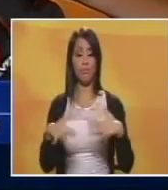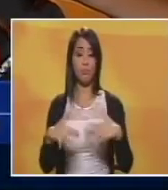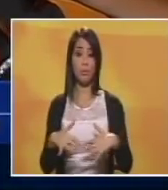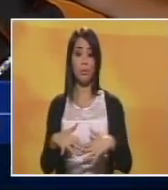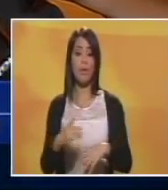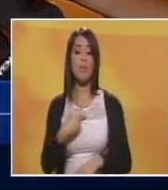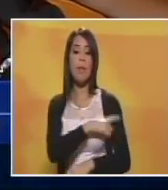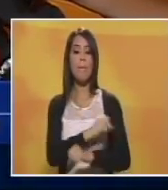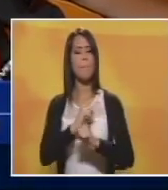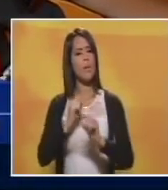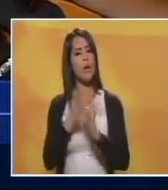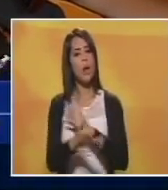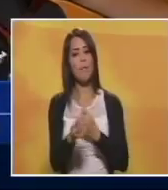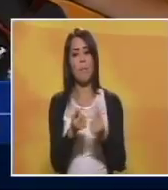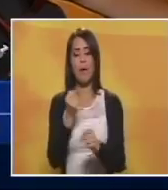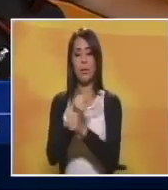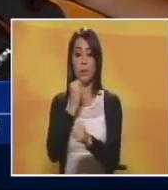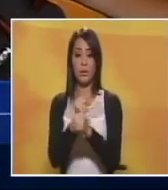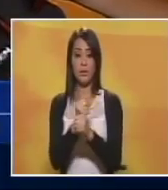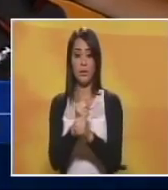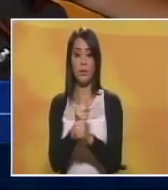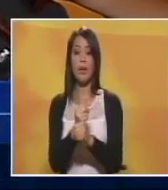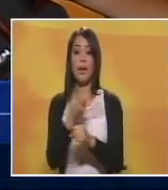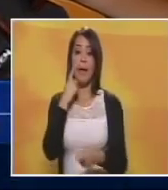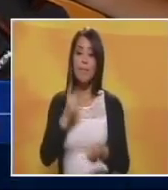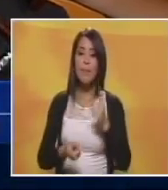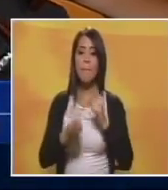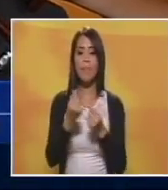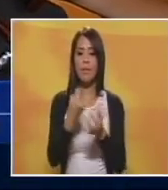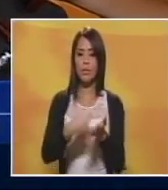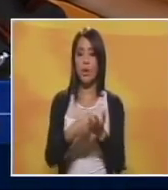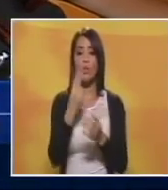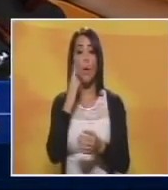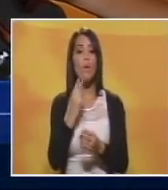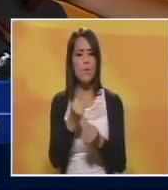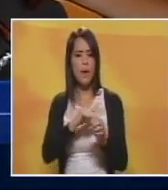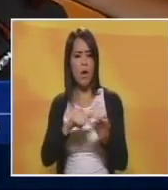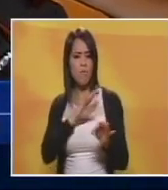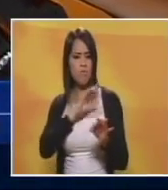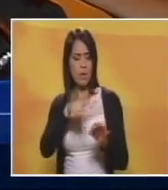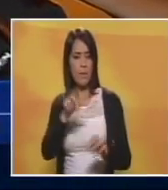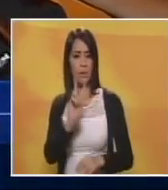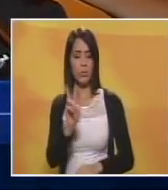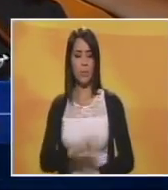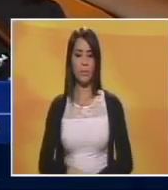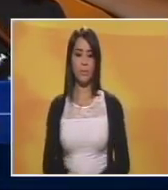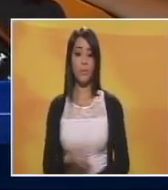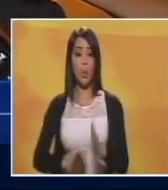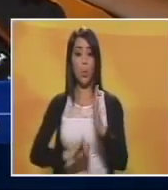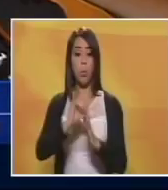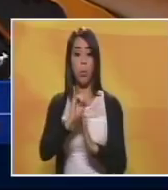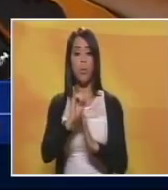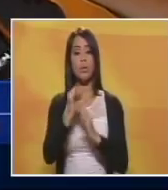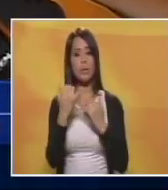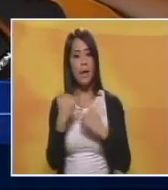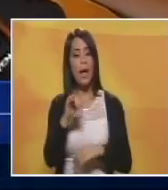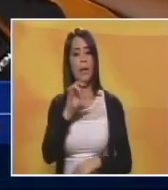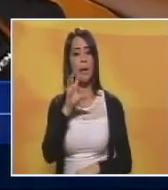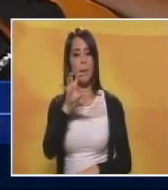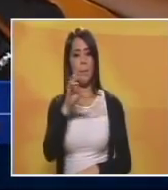socava el poder adquisitivo de los trabajadores que dependen de sueldos en bolívares. Resaltó que la espiral hiperinflacionaria que vive el